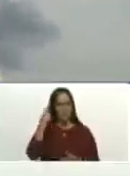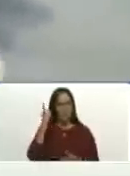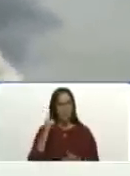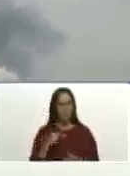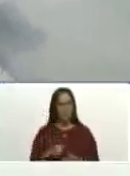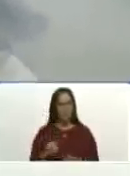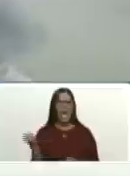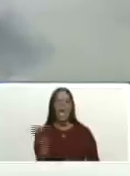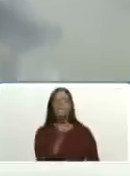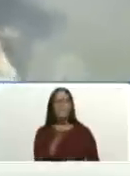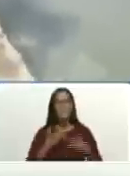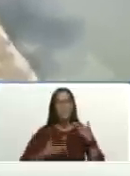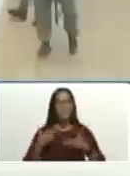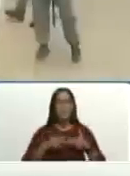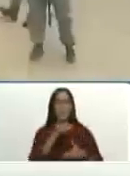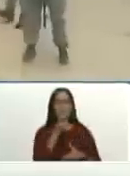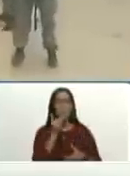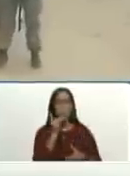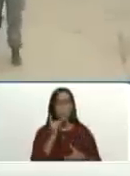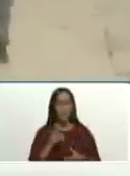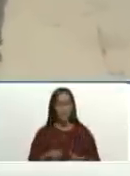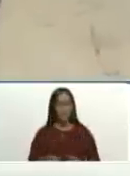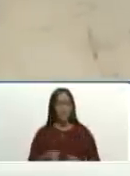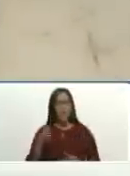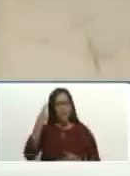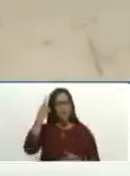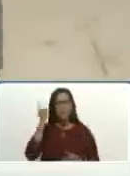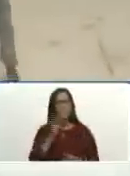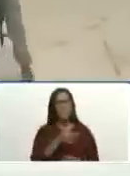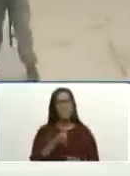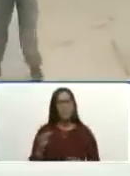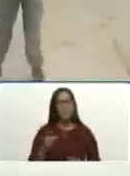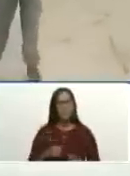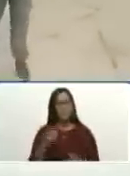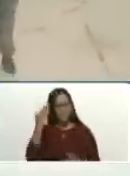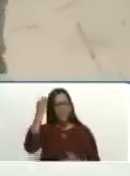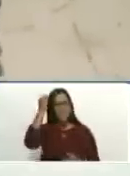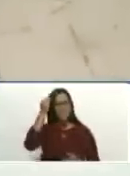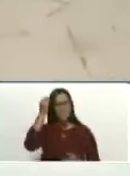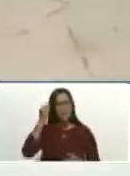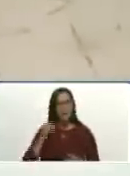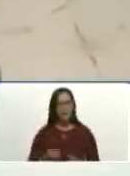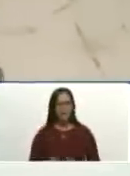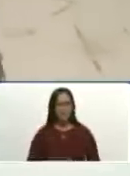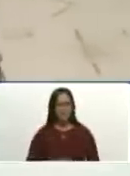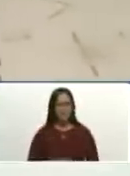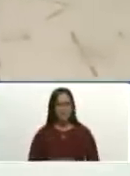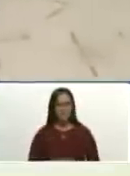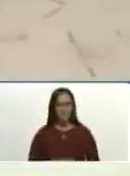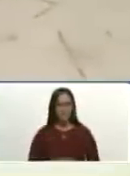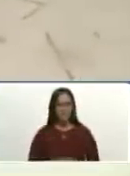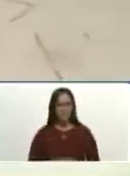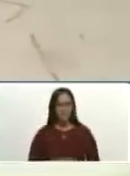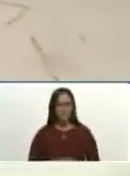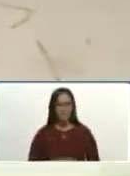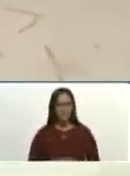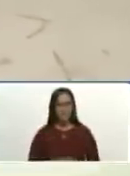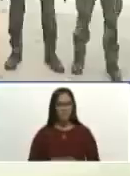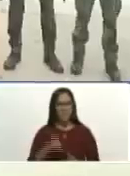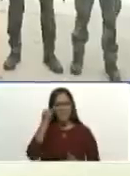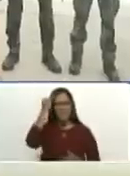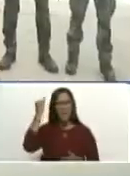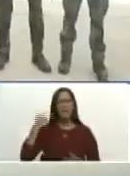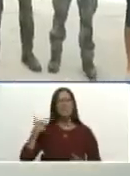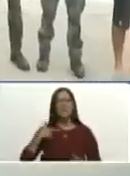Asesino y criminal de Iván Duque. Lo sé perfectamente qué pensaban. Las expectativas que tenían y